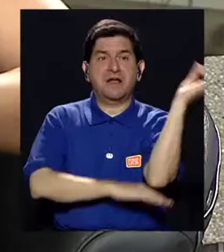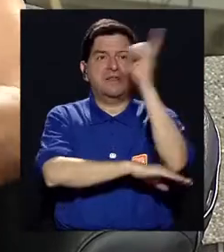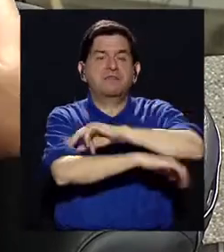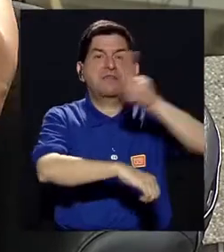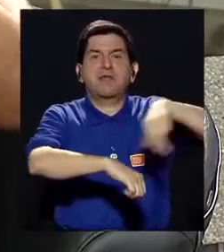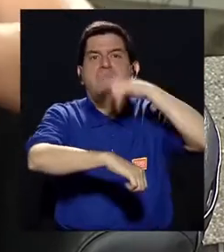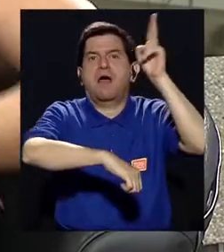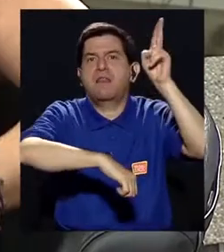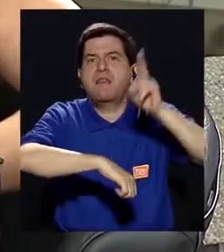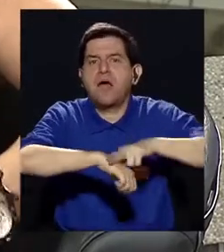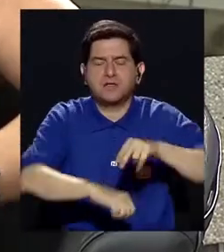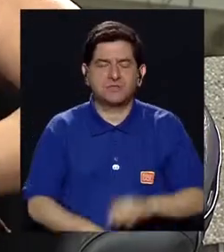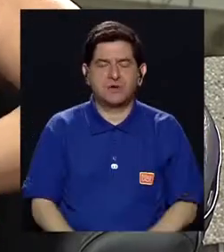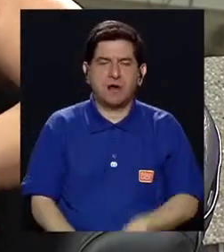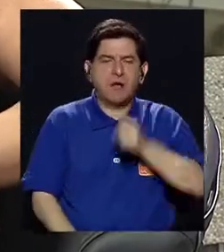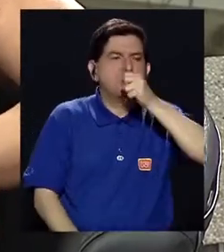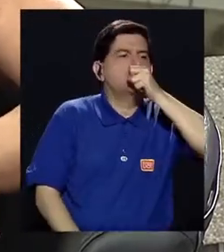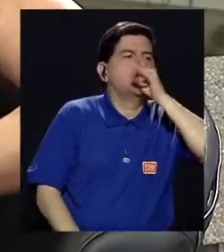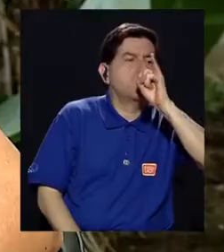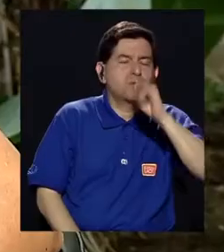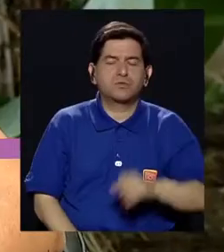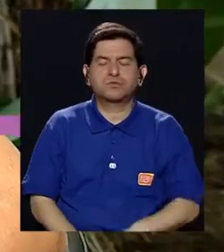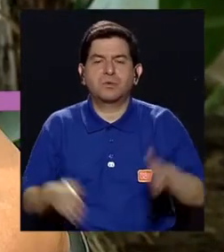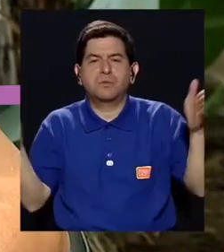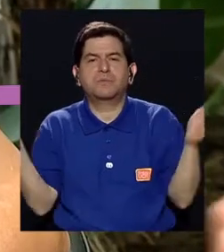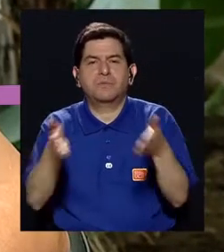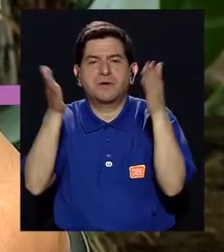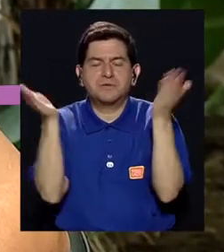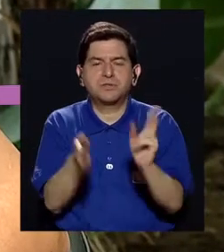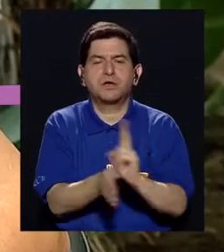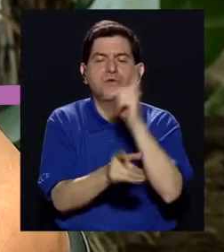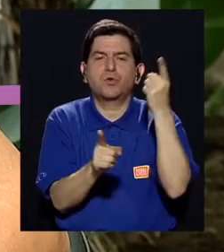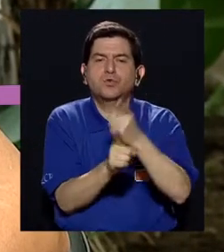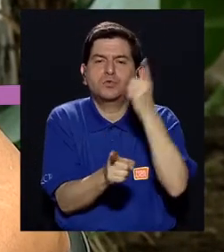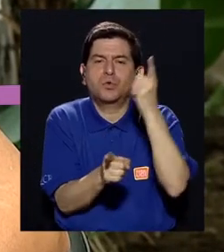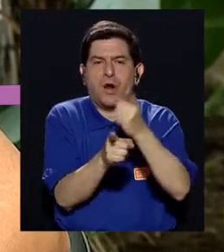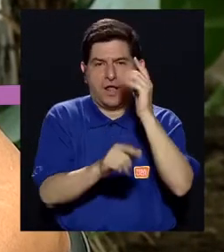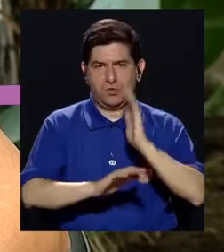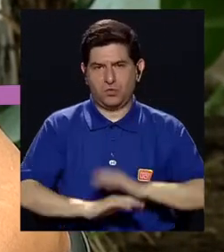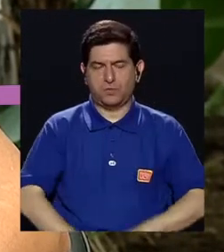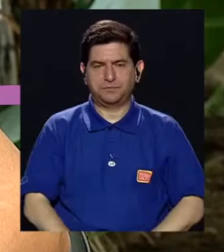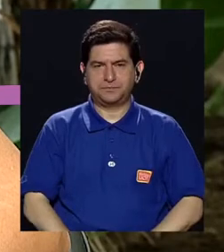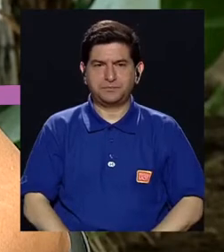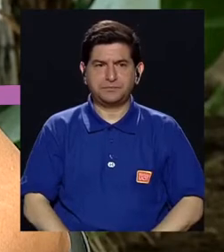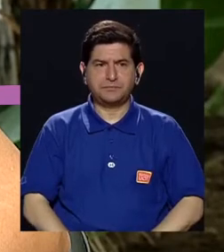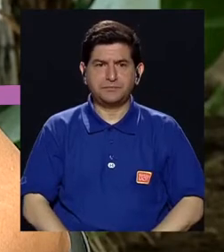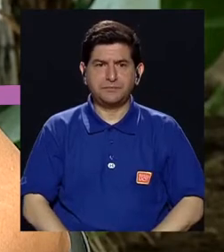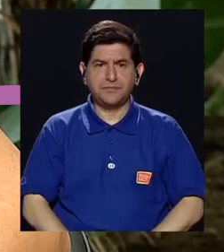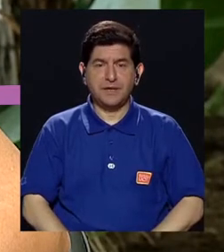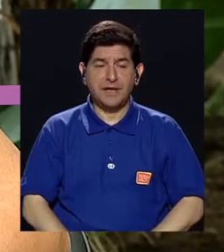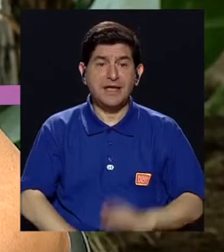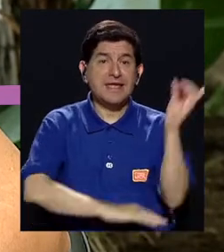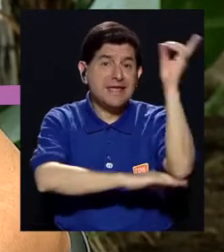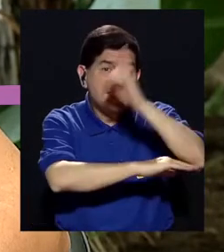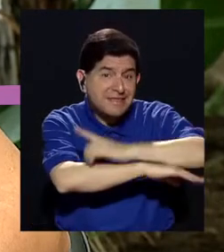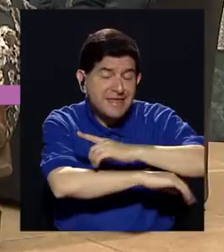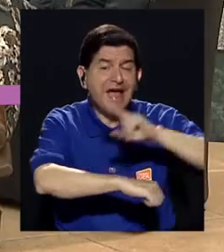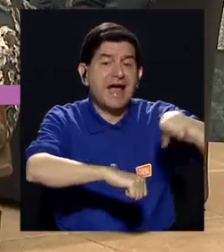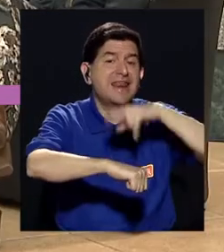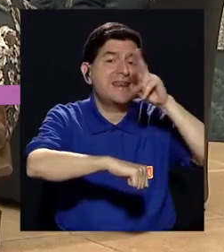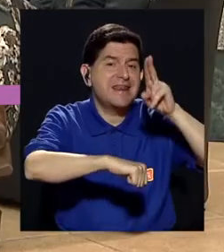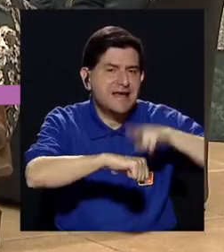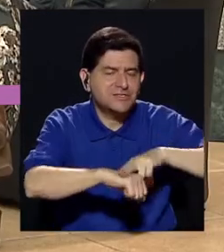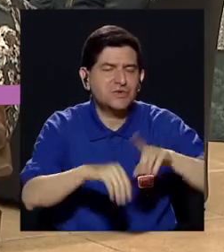día nacional del condón para la promoción del uso correcto. Y incluso el día es el Día